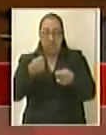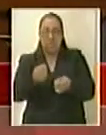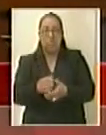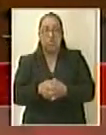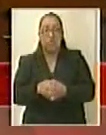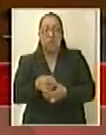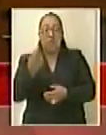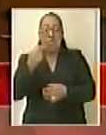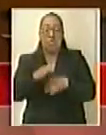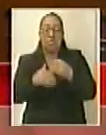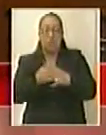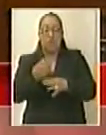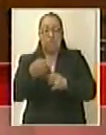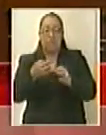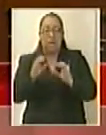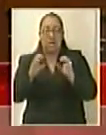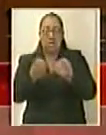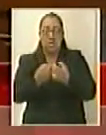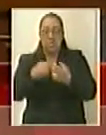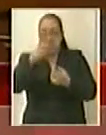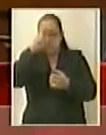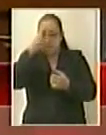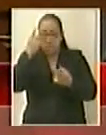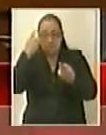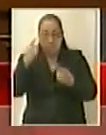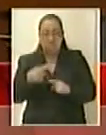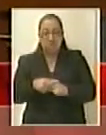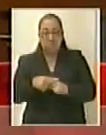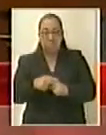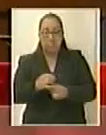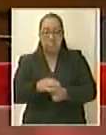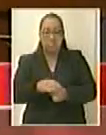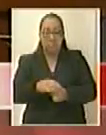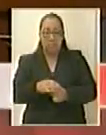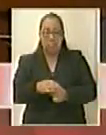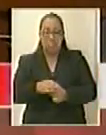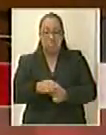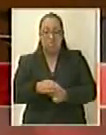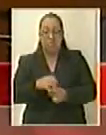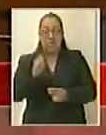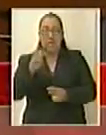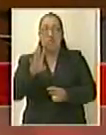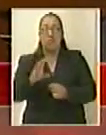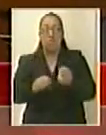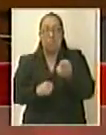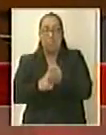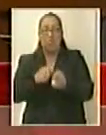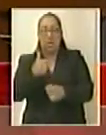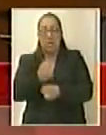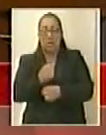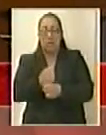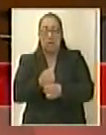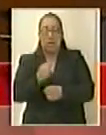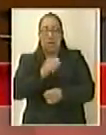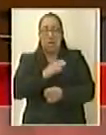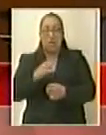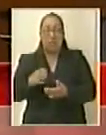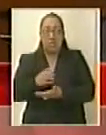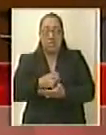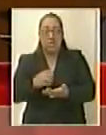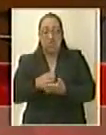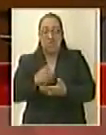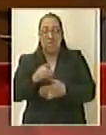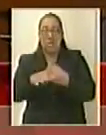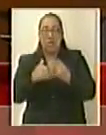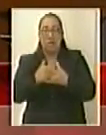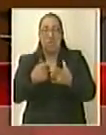por lo puesto el congreso de la República acuerda expresar su respaldo al trabajo del gobierno central y a